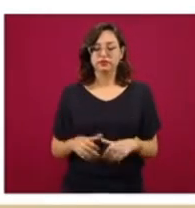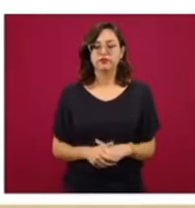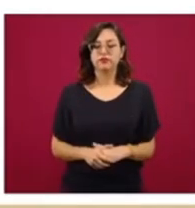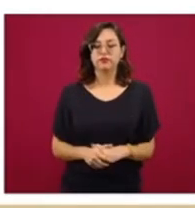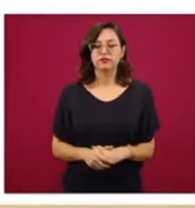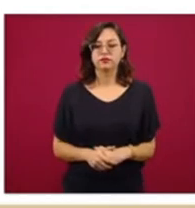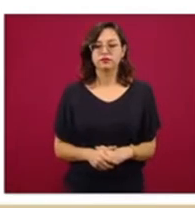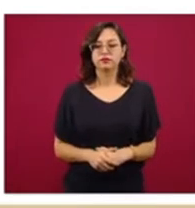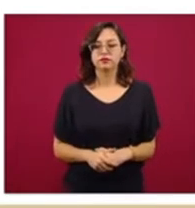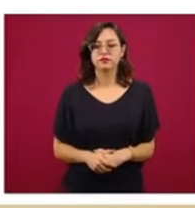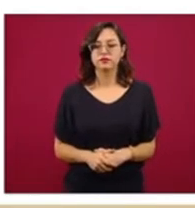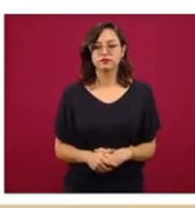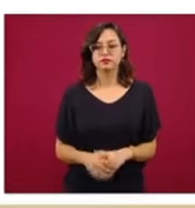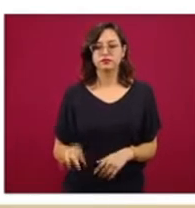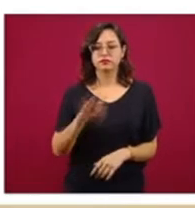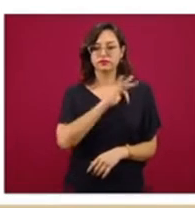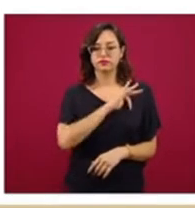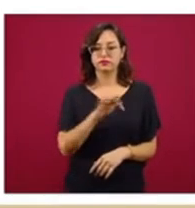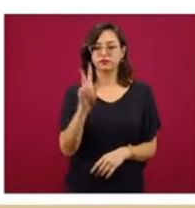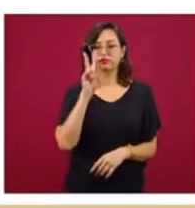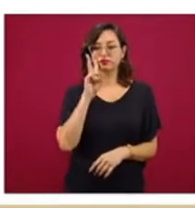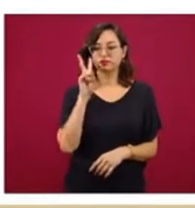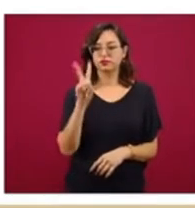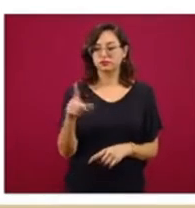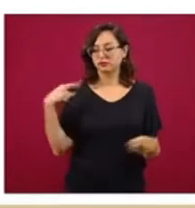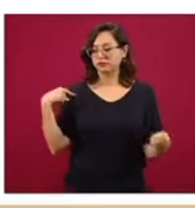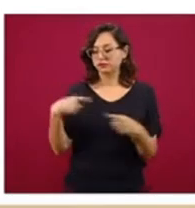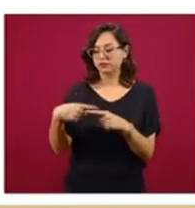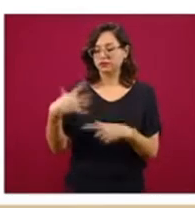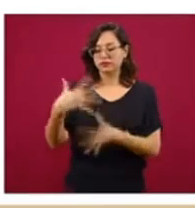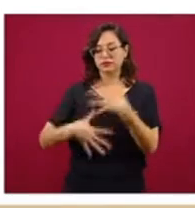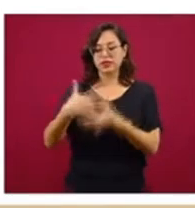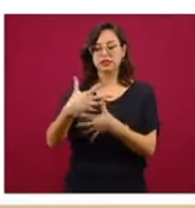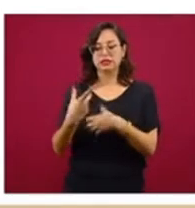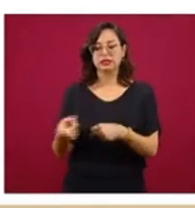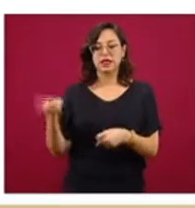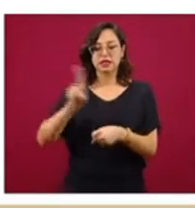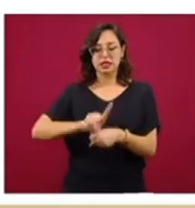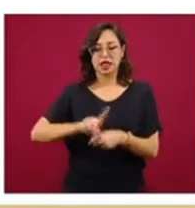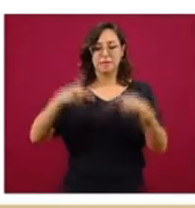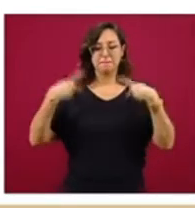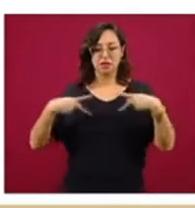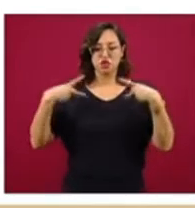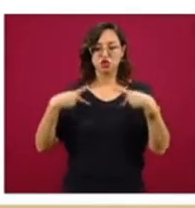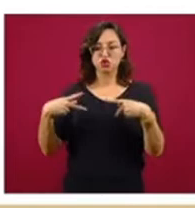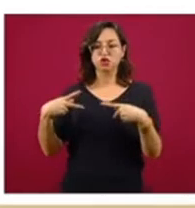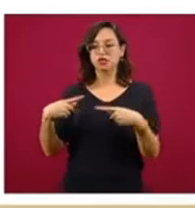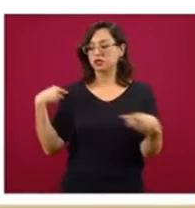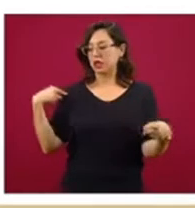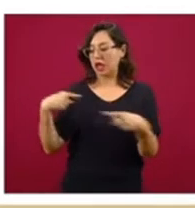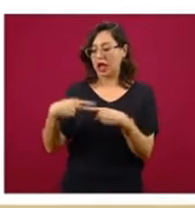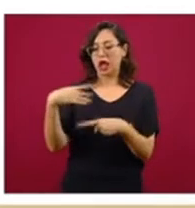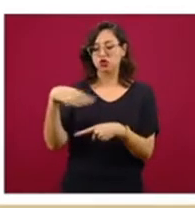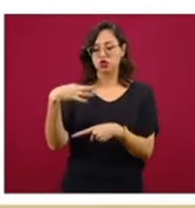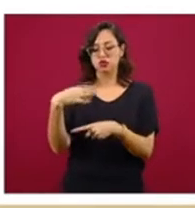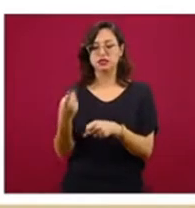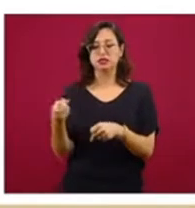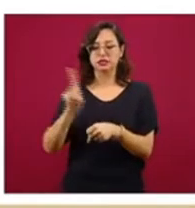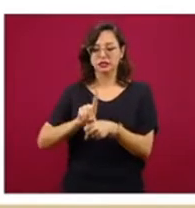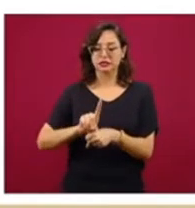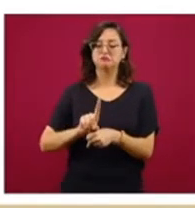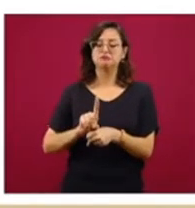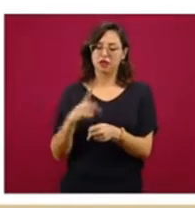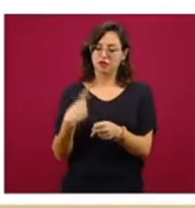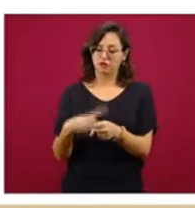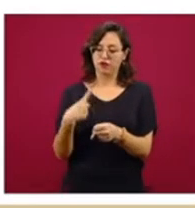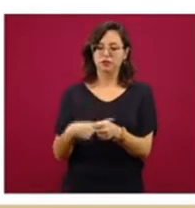Aquí lo que vemos es los casos de los últimos 15 días, las personas que en los últimos 14 días en concreto han estado